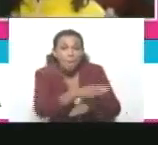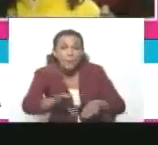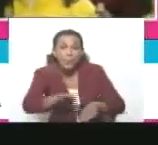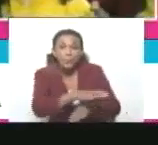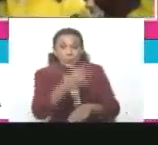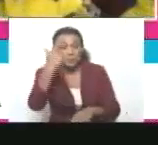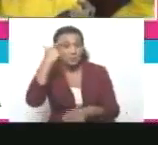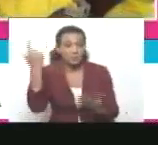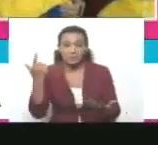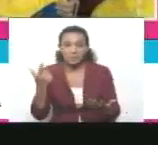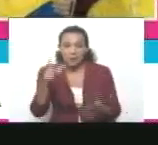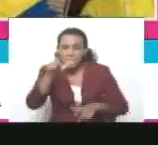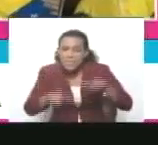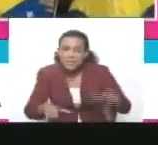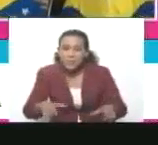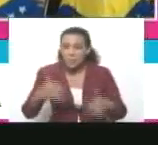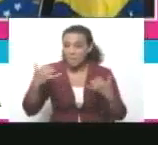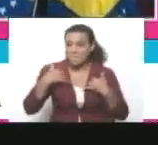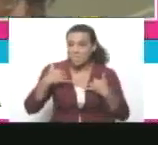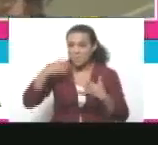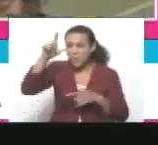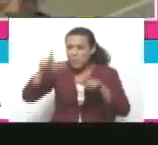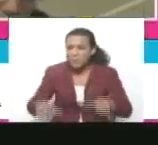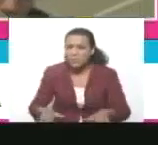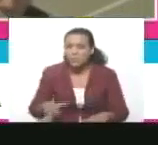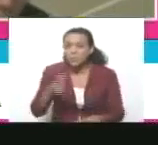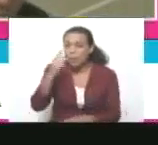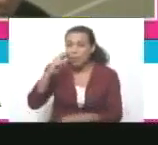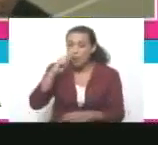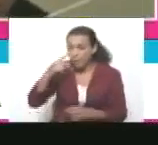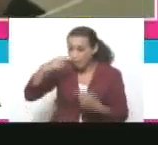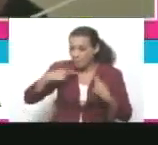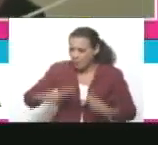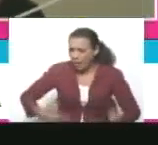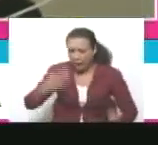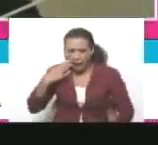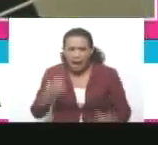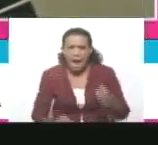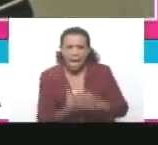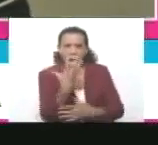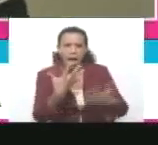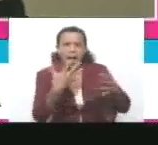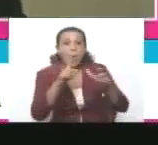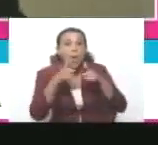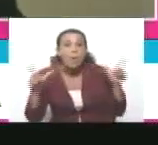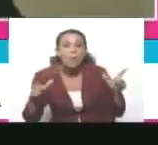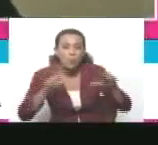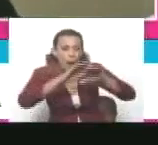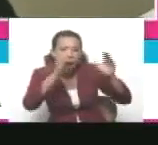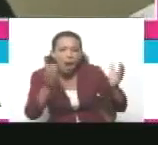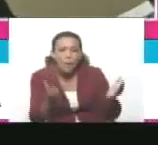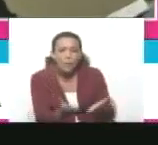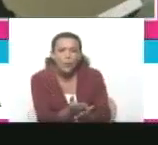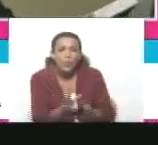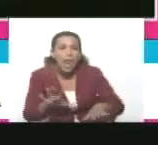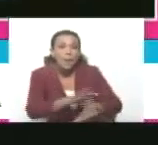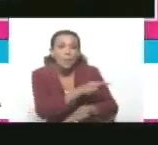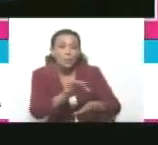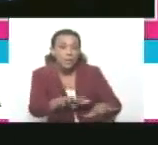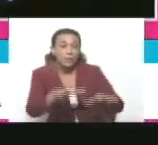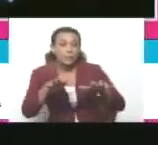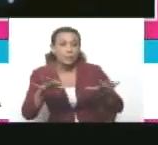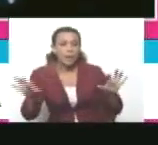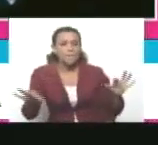cantaban o tocaban, pero el Homo sapiens sí creó los instrumentos, la música, el lenguaje universal y el sistema de